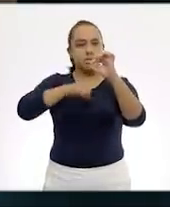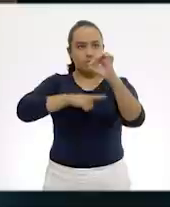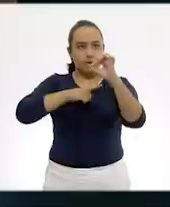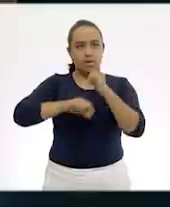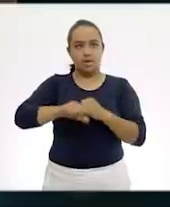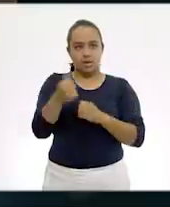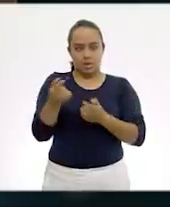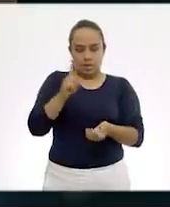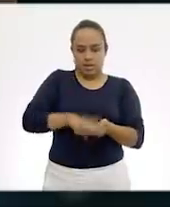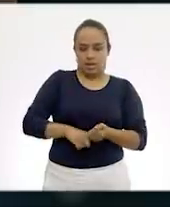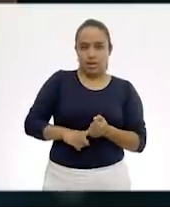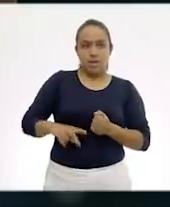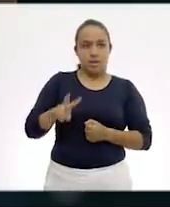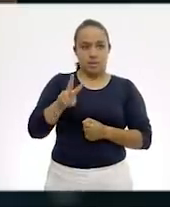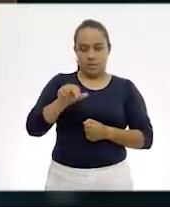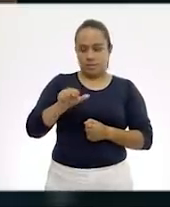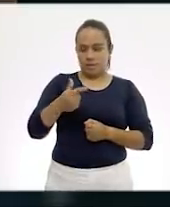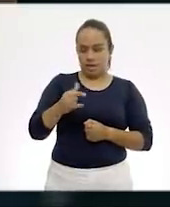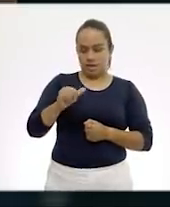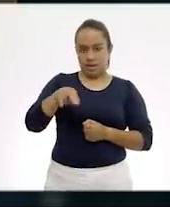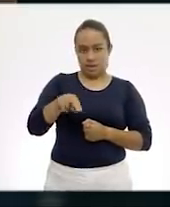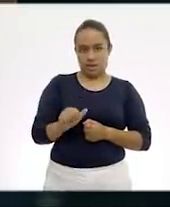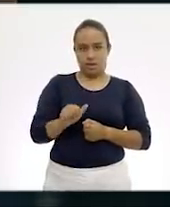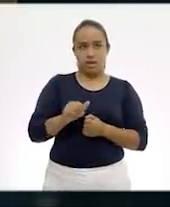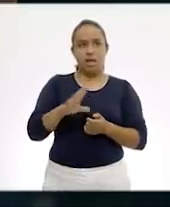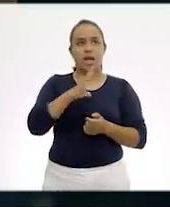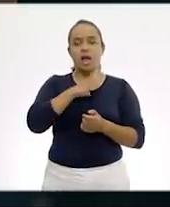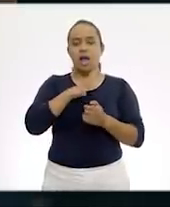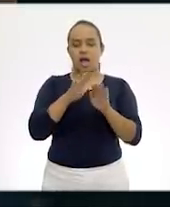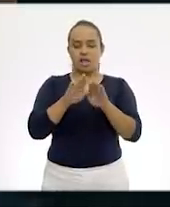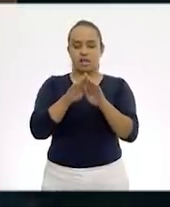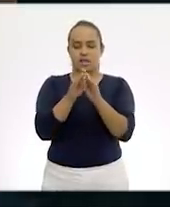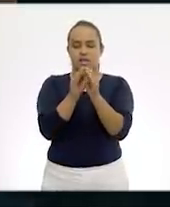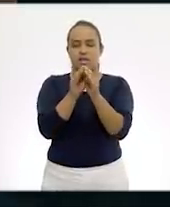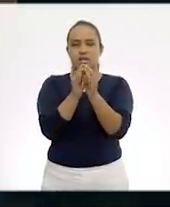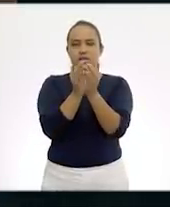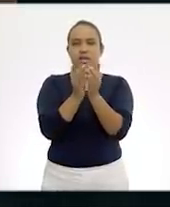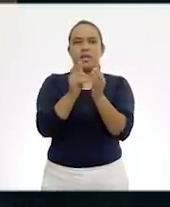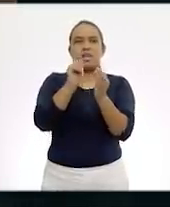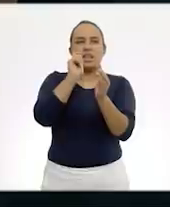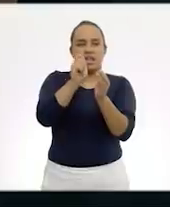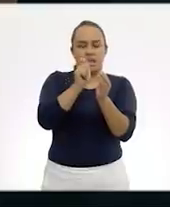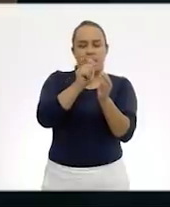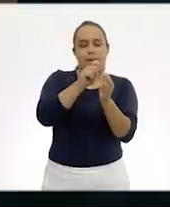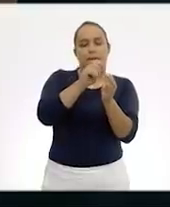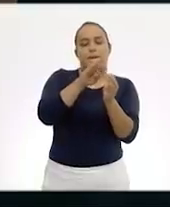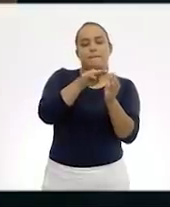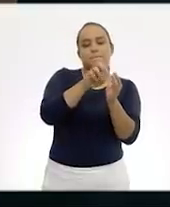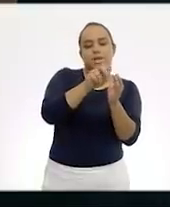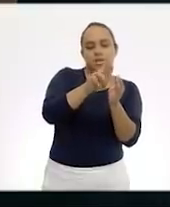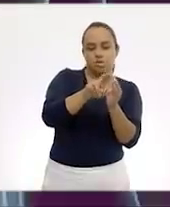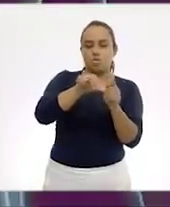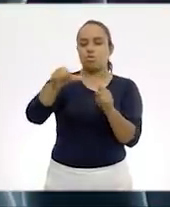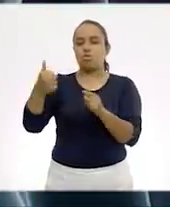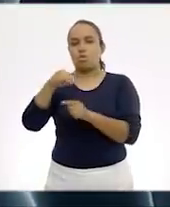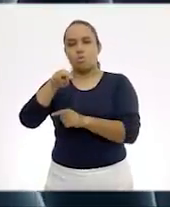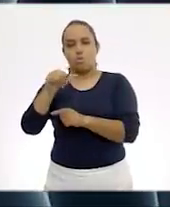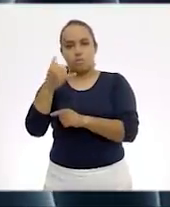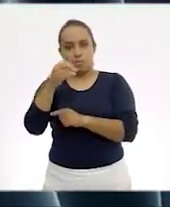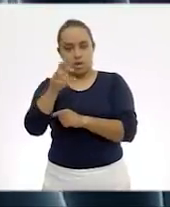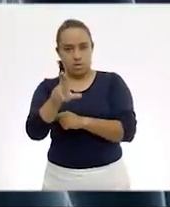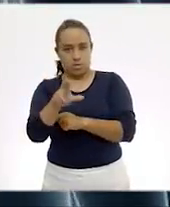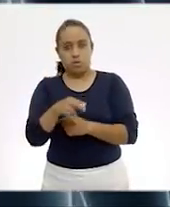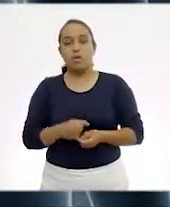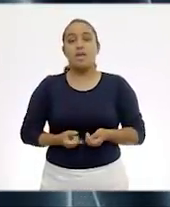la vagina. Estos están cubiertos por los labios menores, los labios mayores. Los